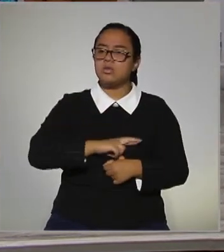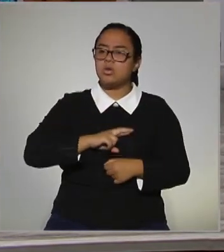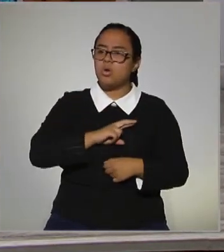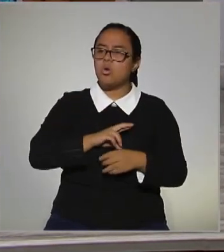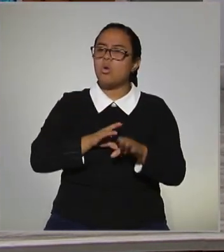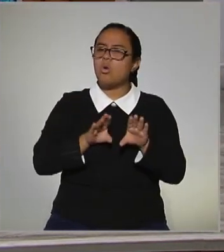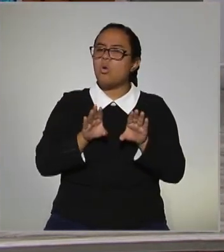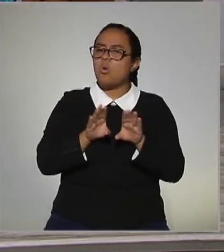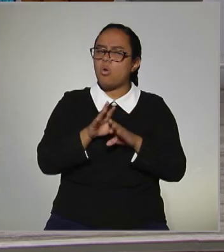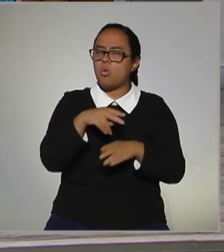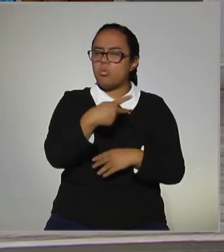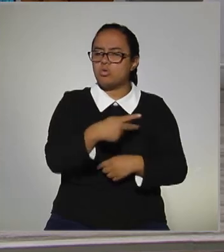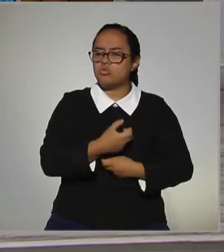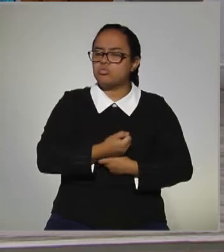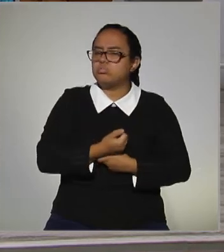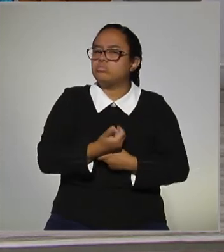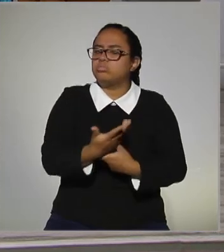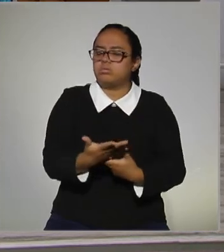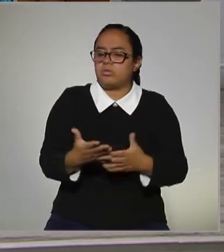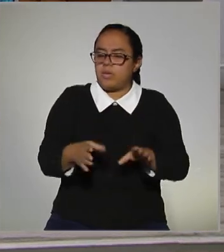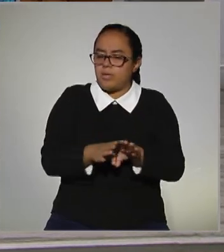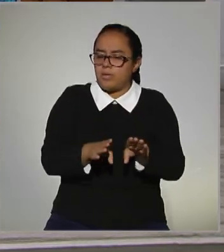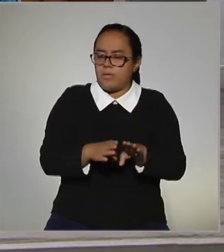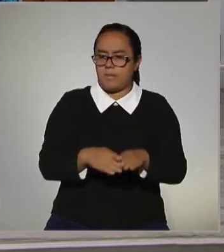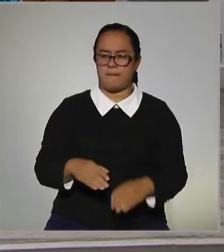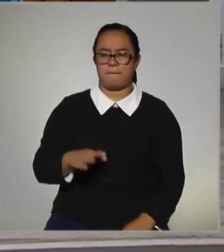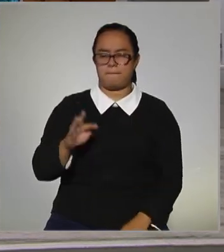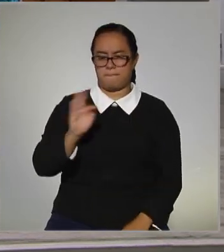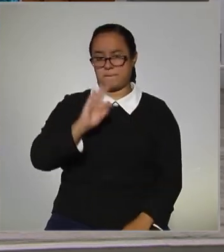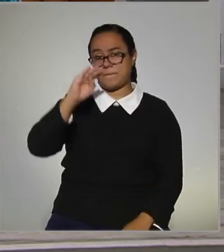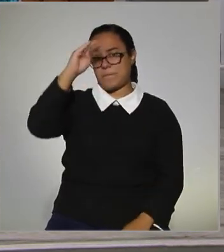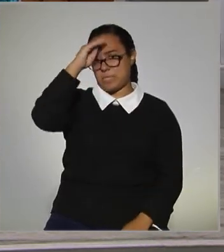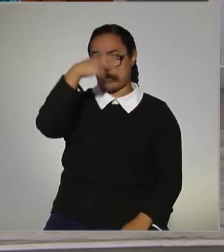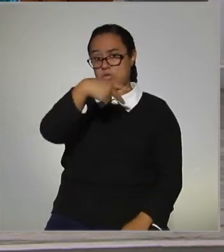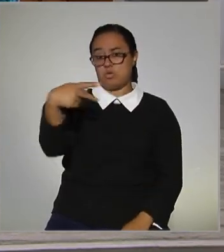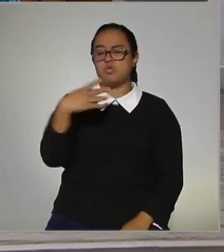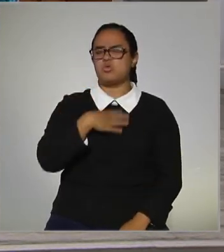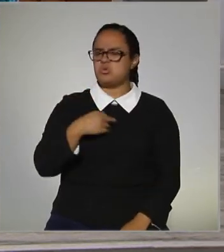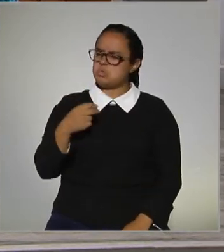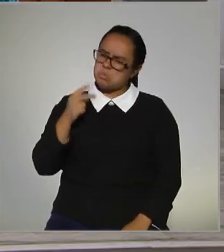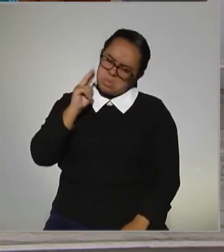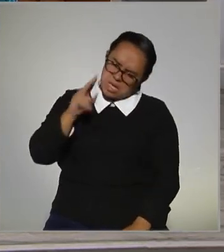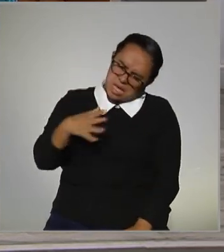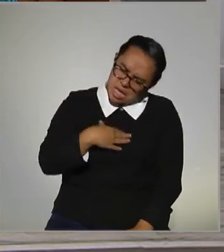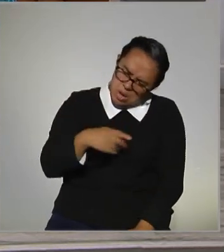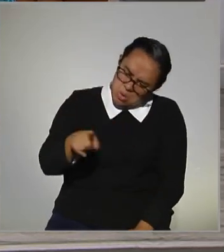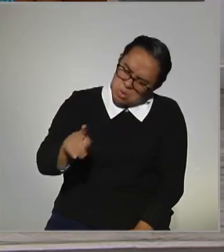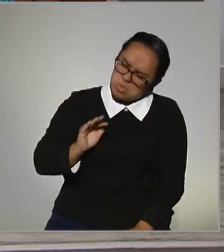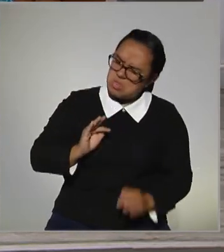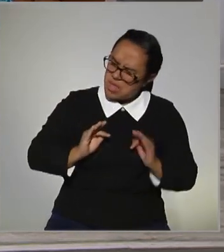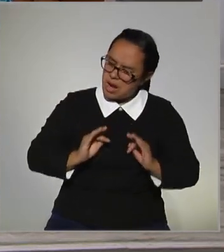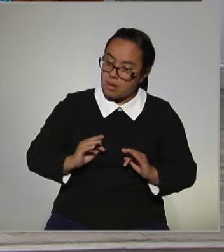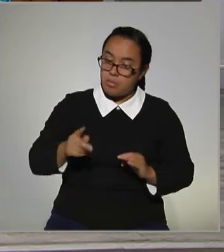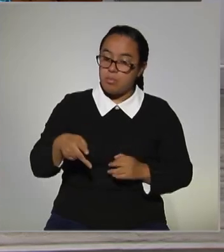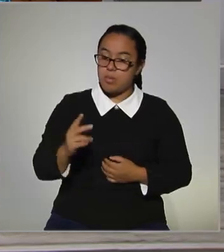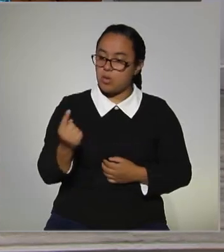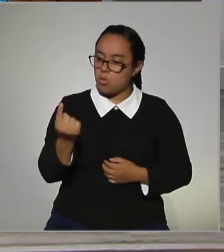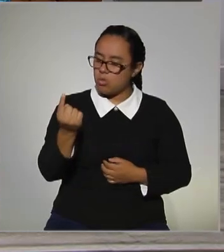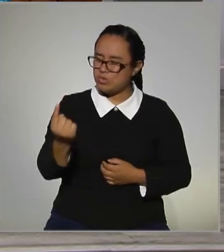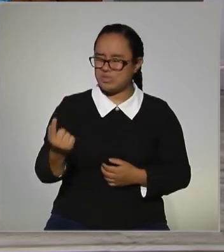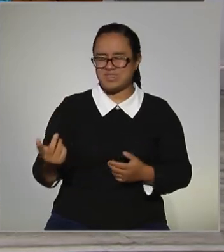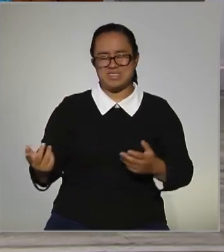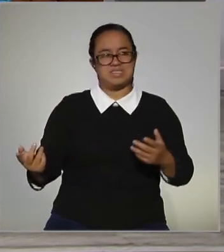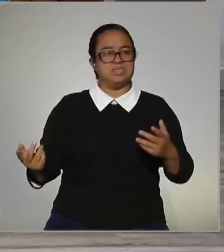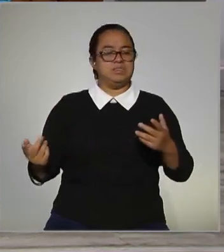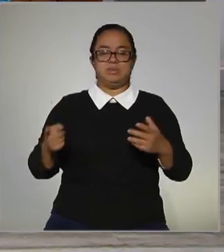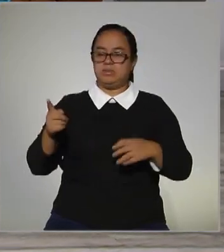puede manifestar? Porque puedes pensar que todos tus hijos están muy tranquilos, pero no, hay uno en particular que es el que te